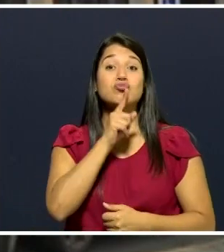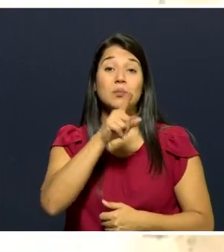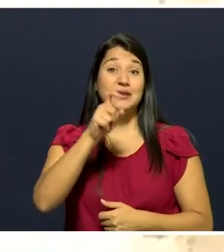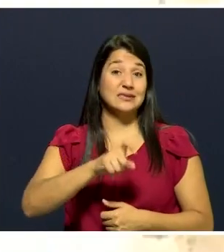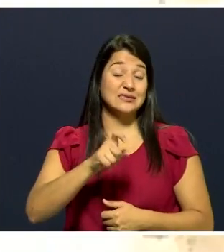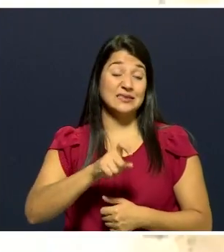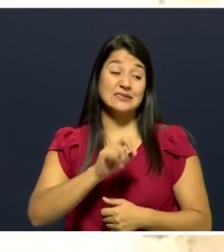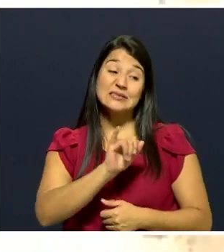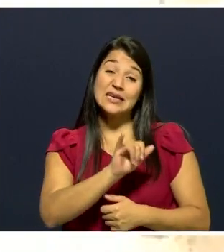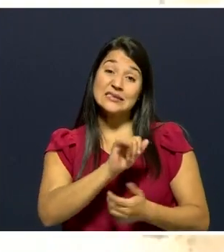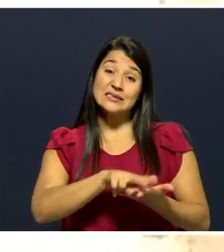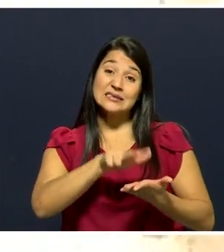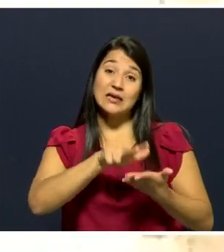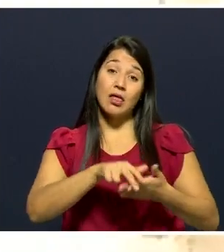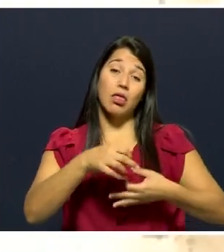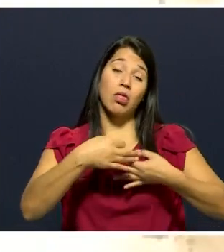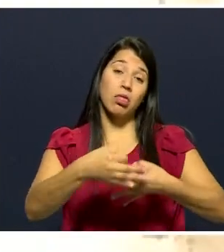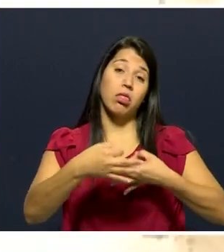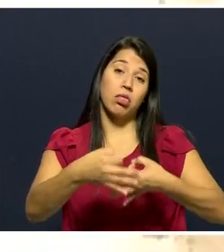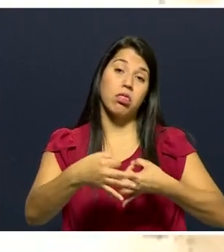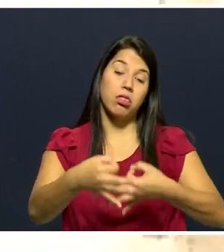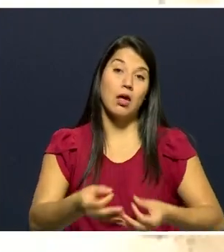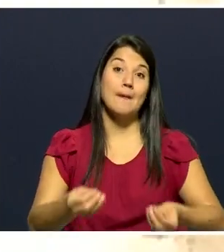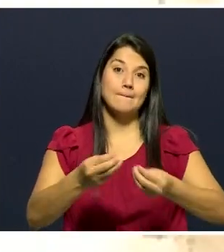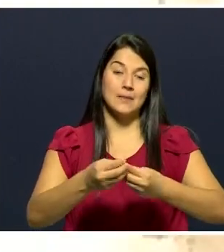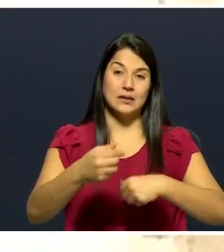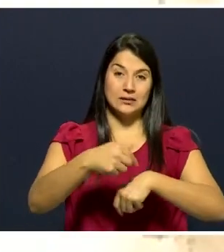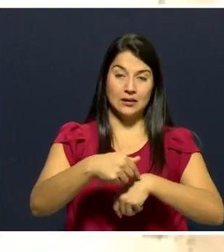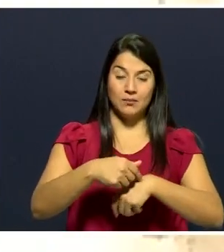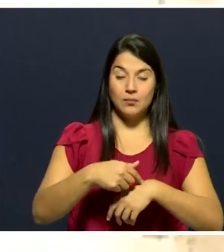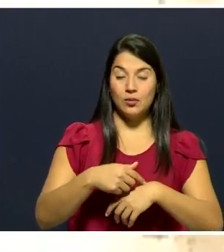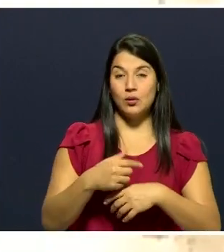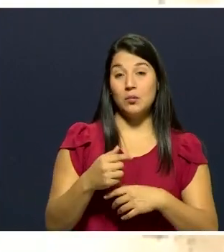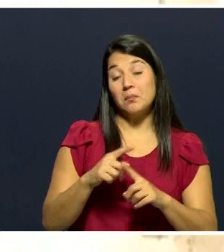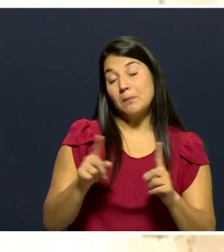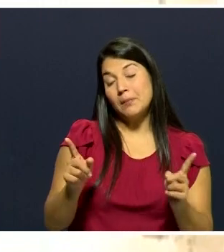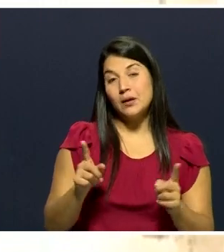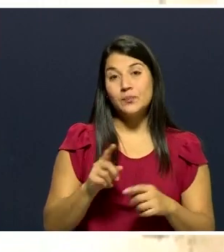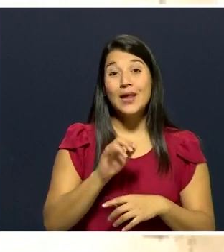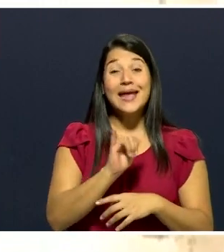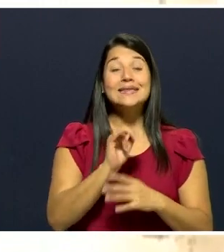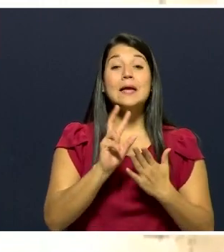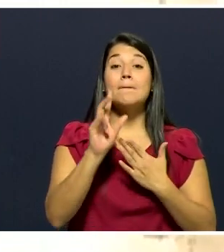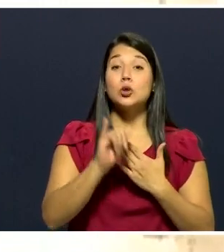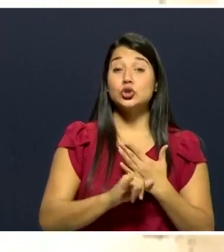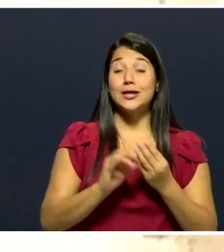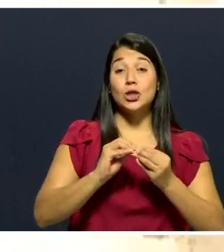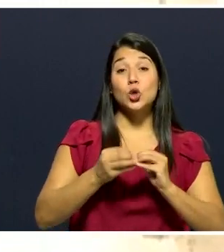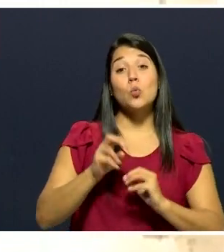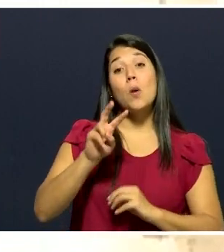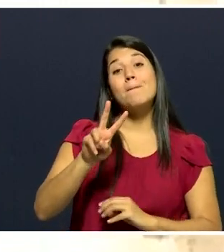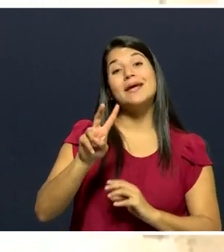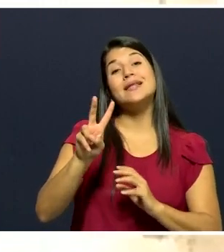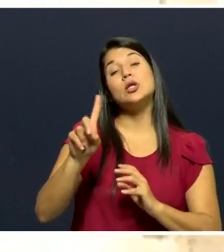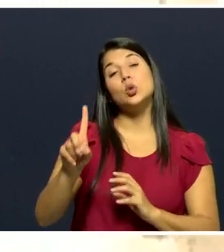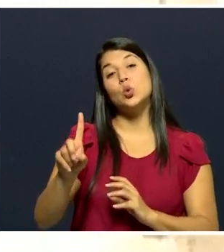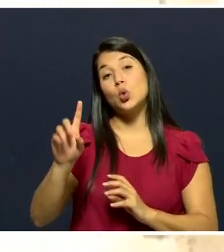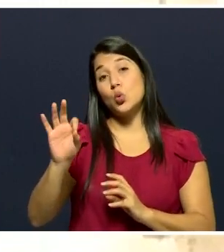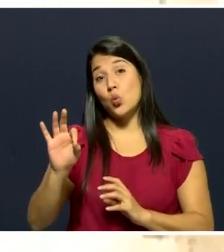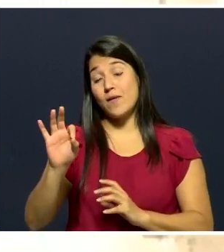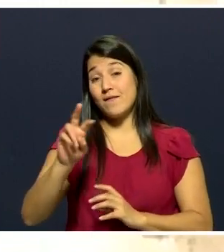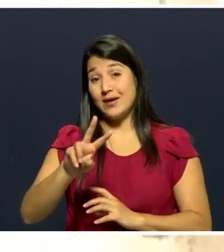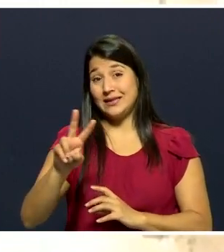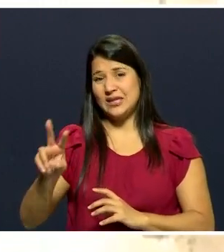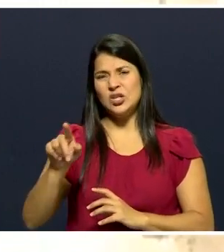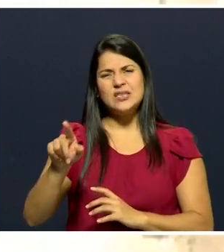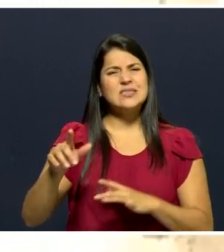más de del tiempo que necesitamos, porque este proyecto, el 21922, lo que nos viene a